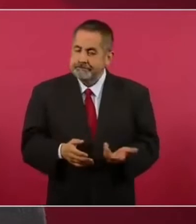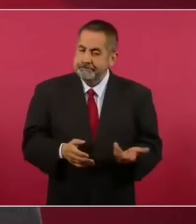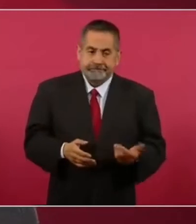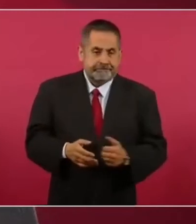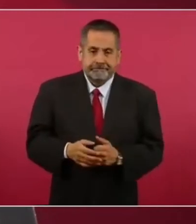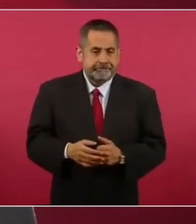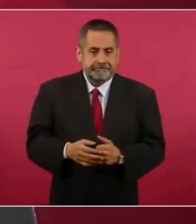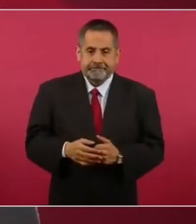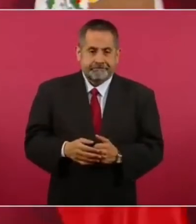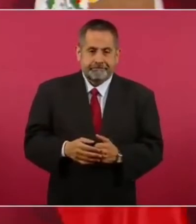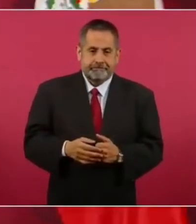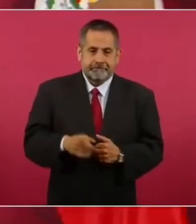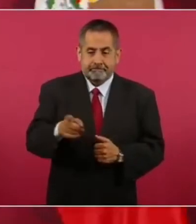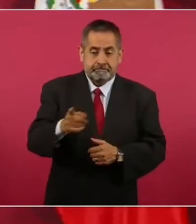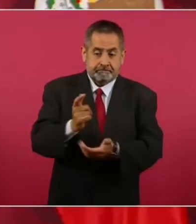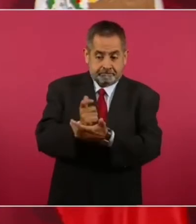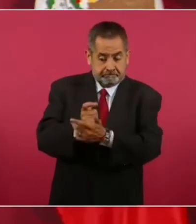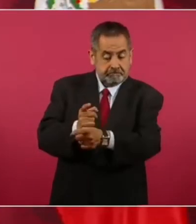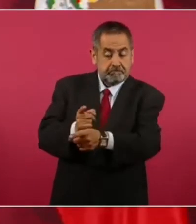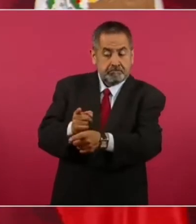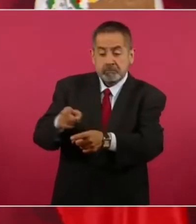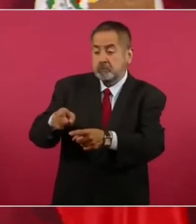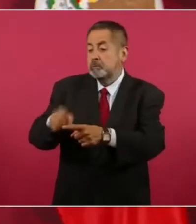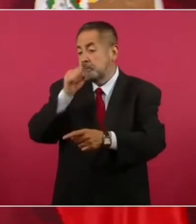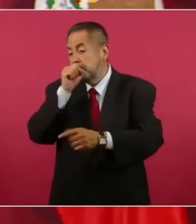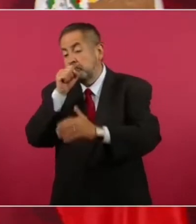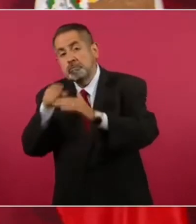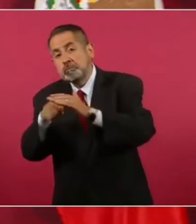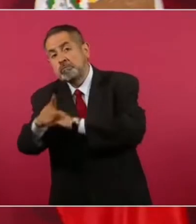porque ya estaban amenazados.